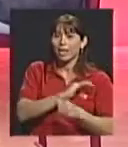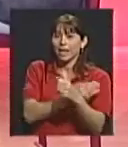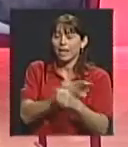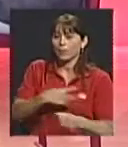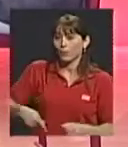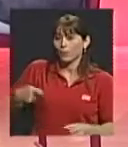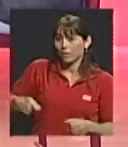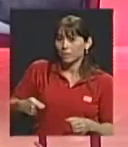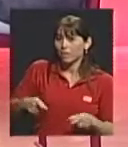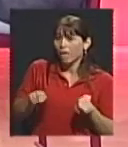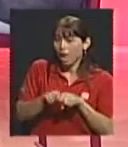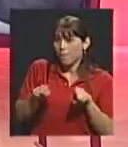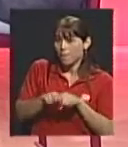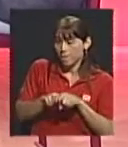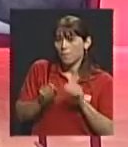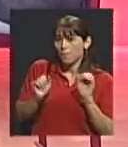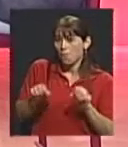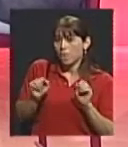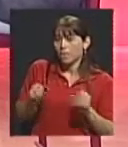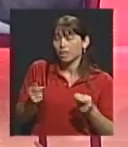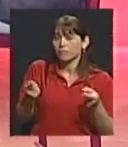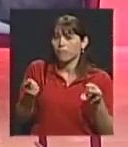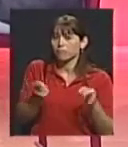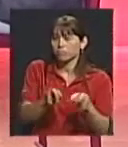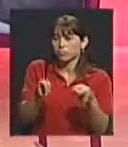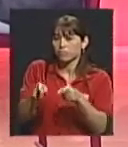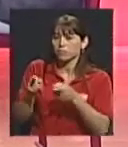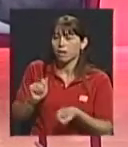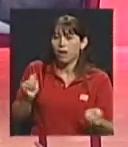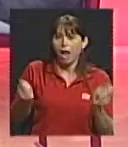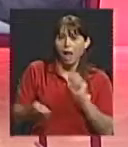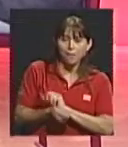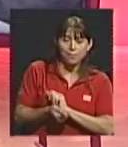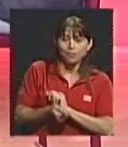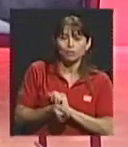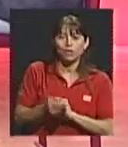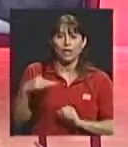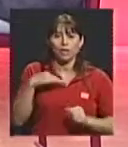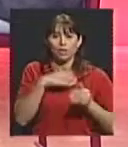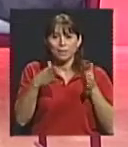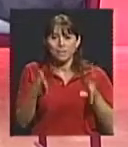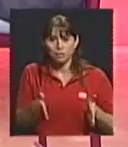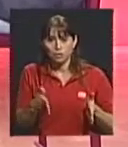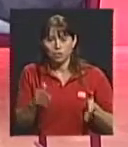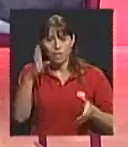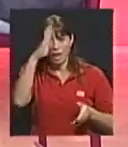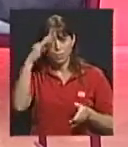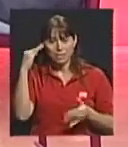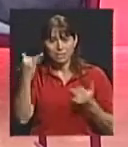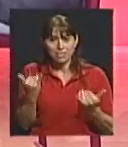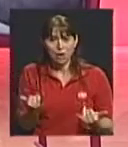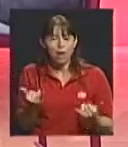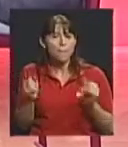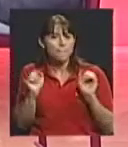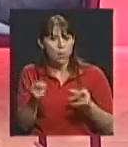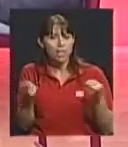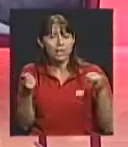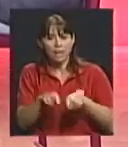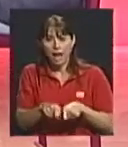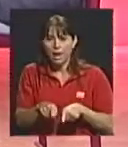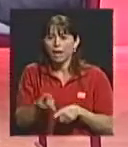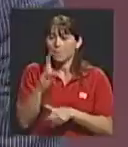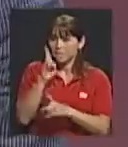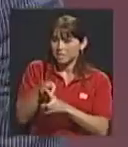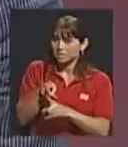pueden estar generando eso esa cantidad de cambios que ha habido en el gabinete Doña Laura Chinchilla pueden generar Esa esa misma